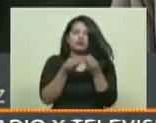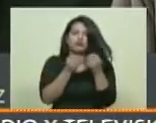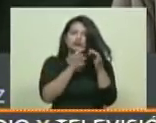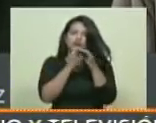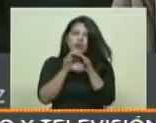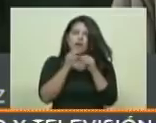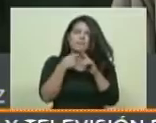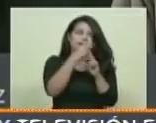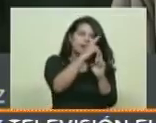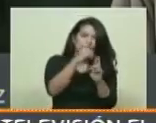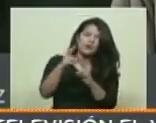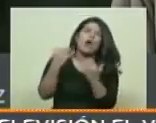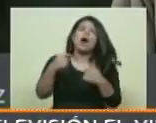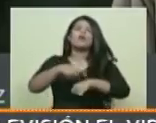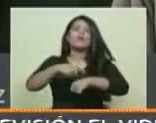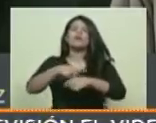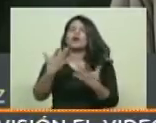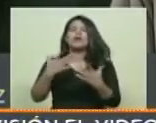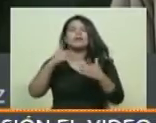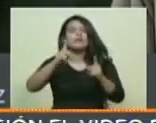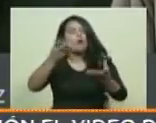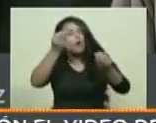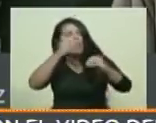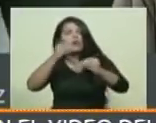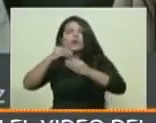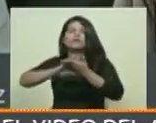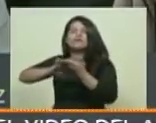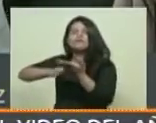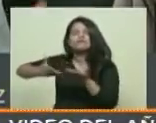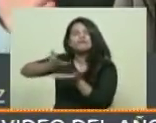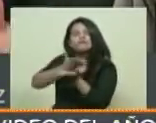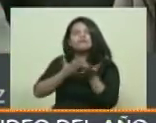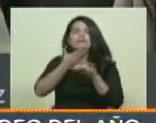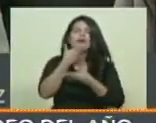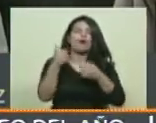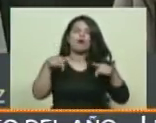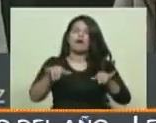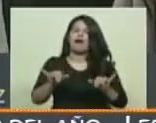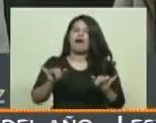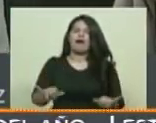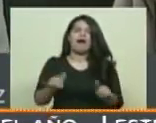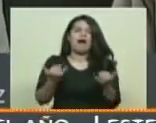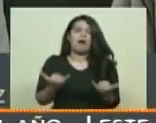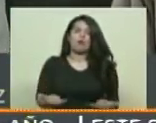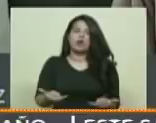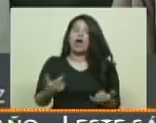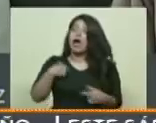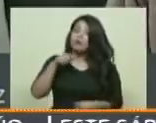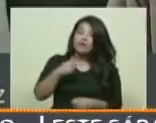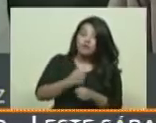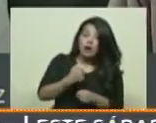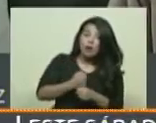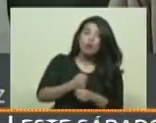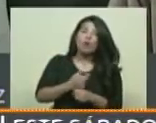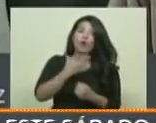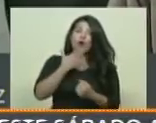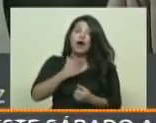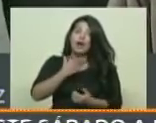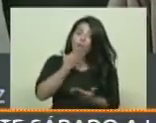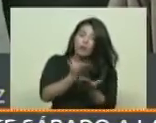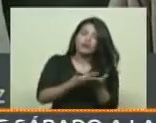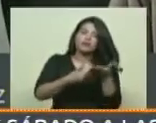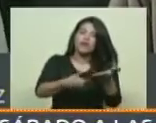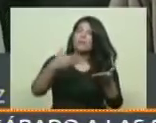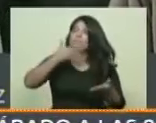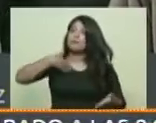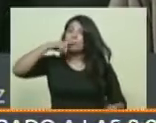es un momento para la reconciliación nacional. Así que este es el sentido del trabajo propuesto por el